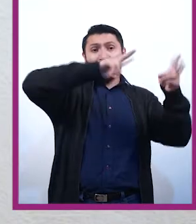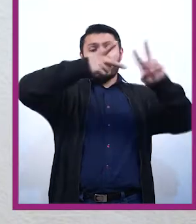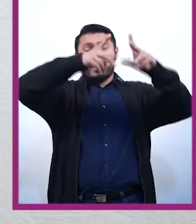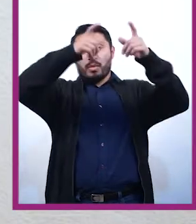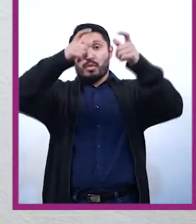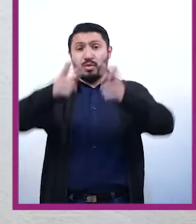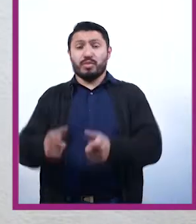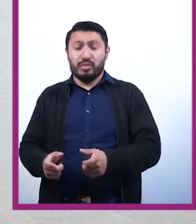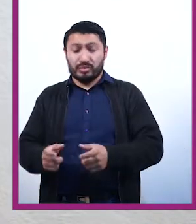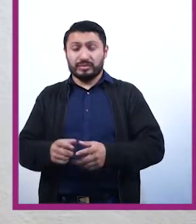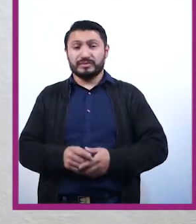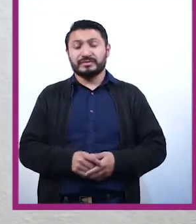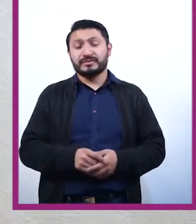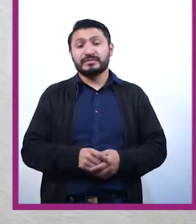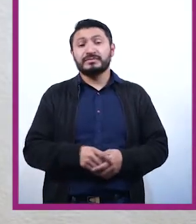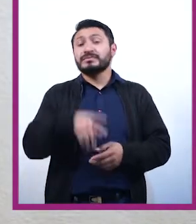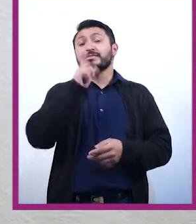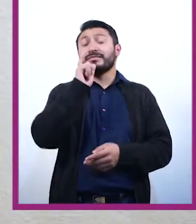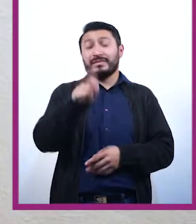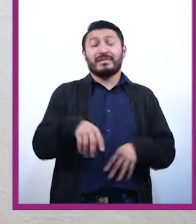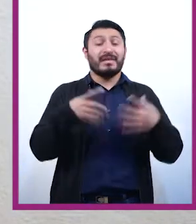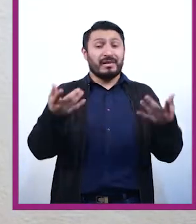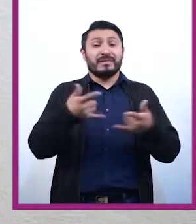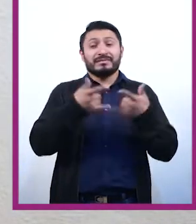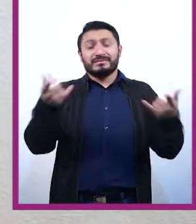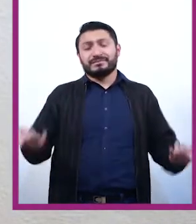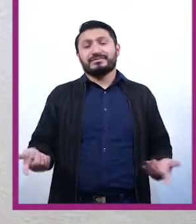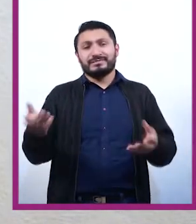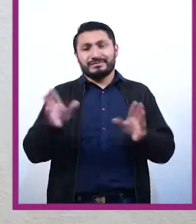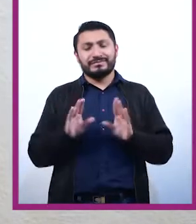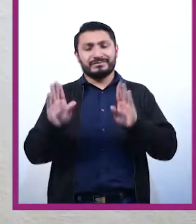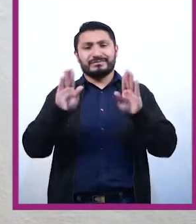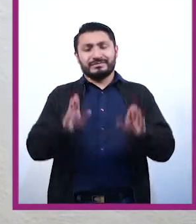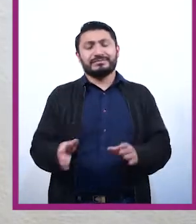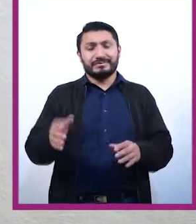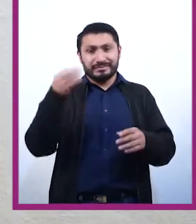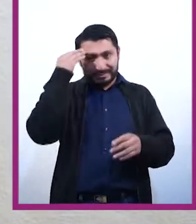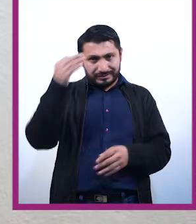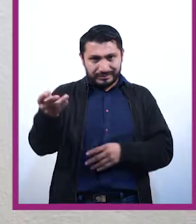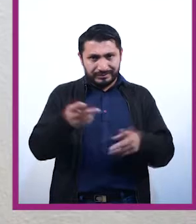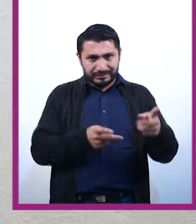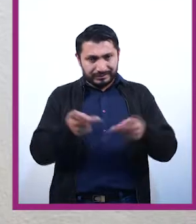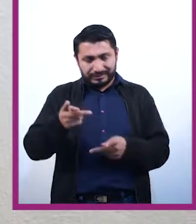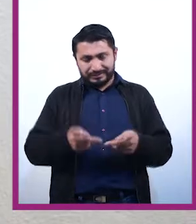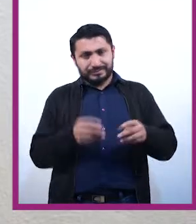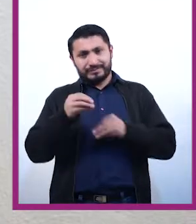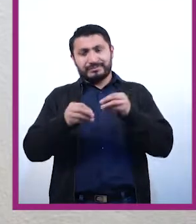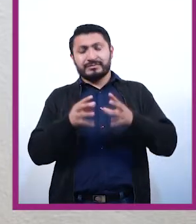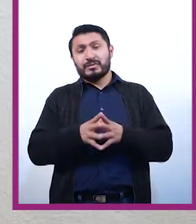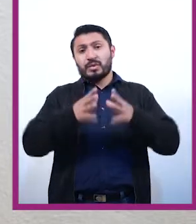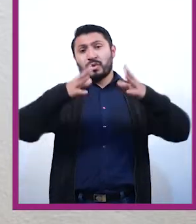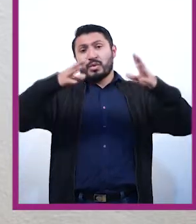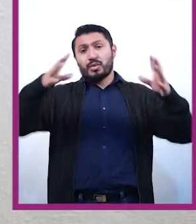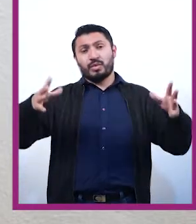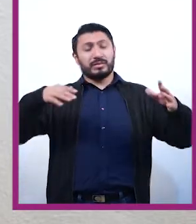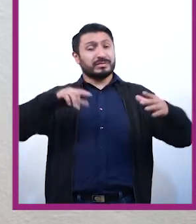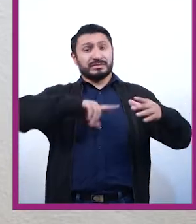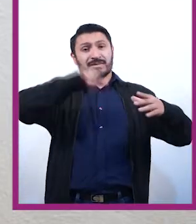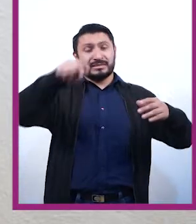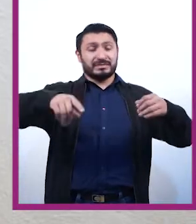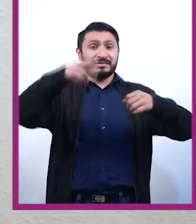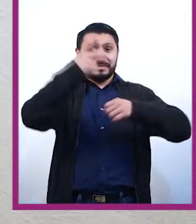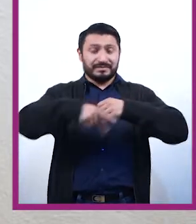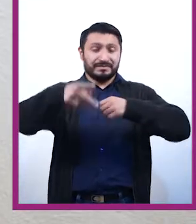económico a una de recesión o depresión. De hecho, la historia nos enseña que a los periodos de producción de bonanza y